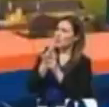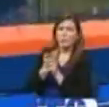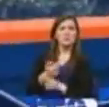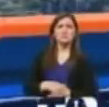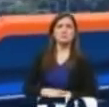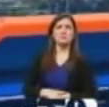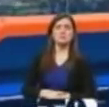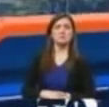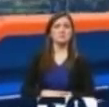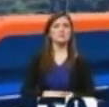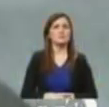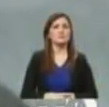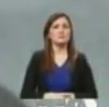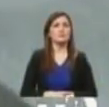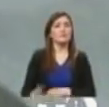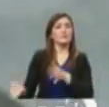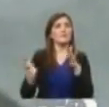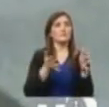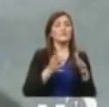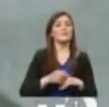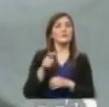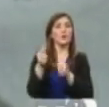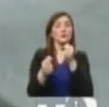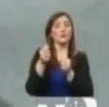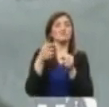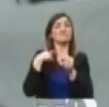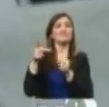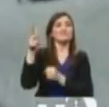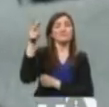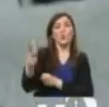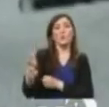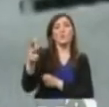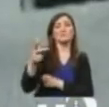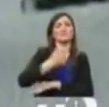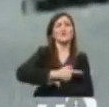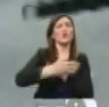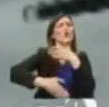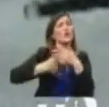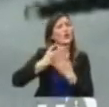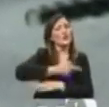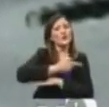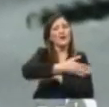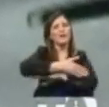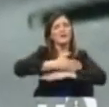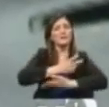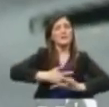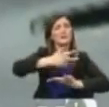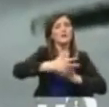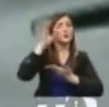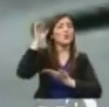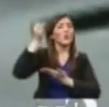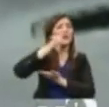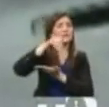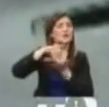respuesta. El conductor de este vehículo lo deja estacionado a diario en las calles Carchi y Cuenca, en el centro de la